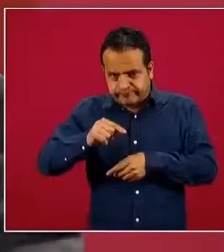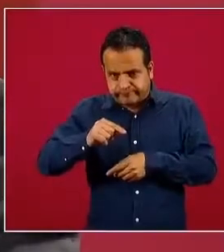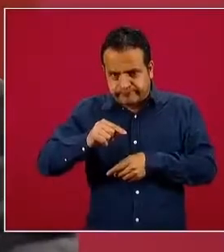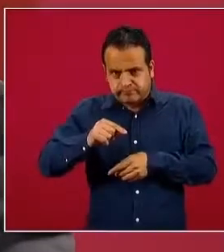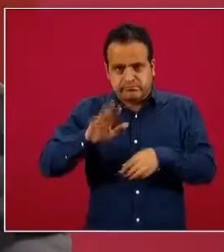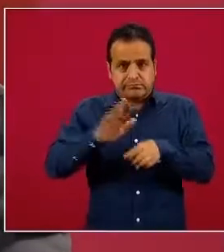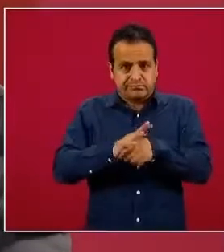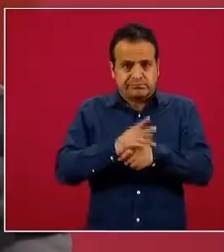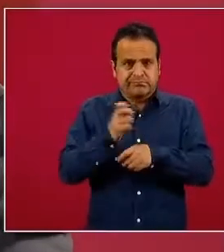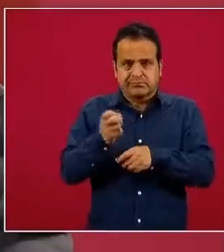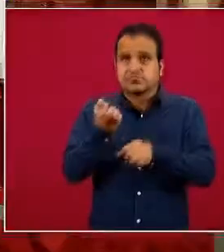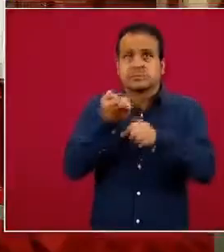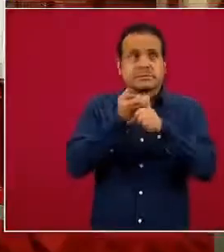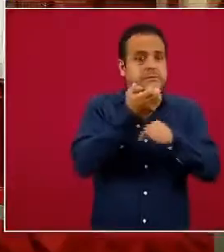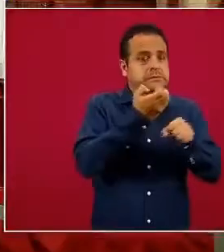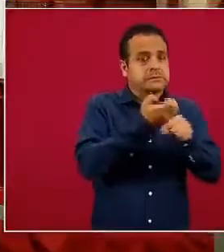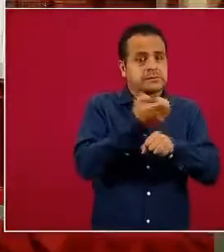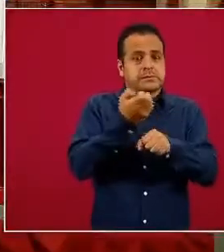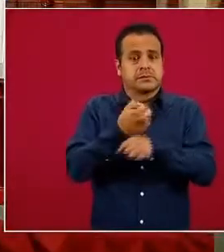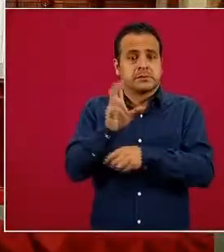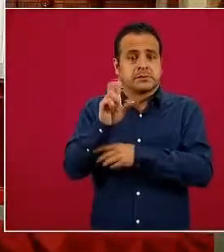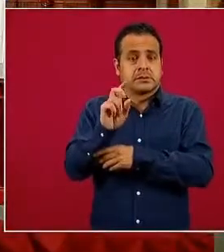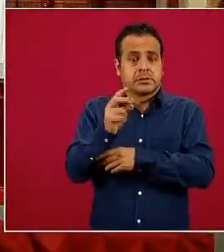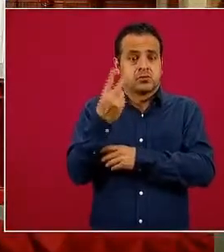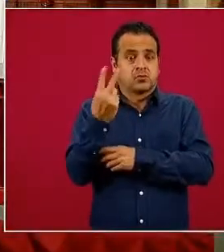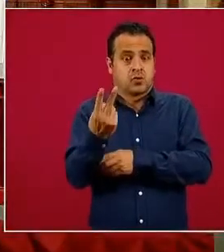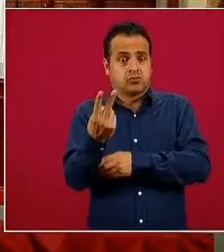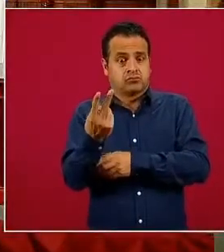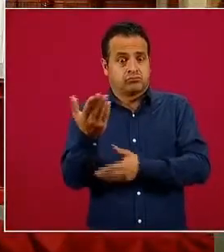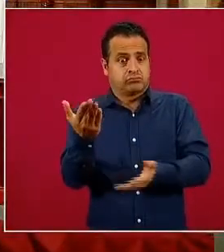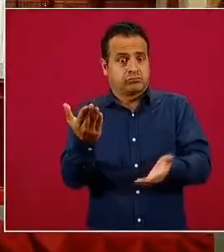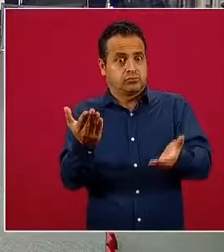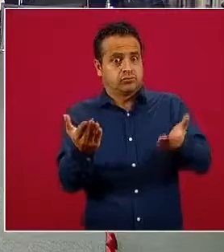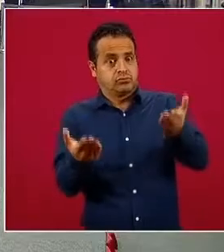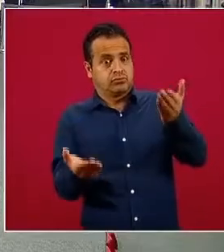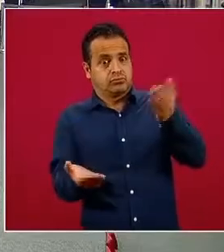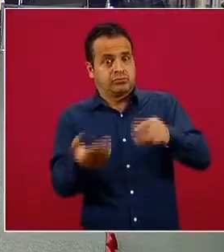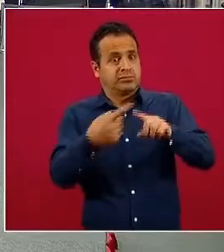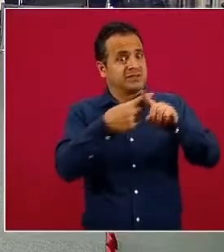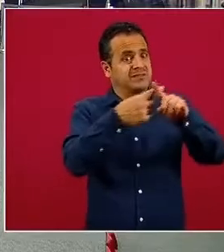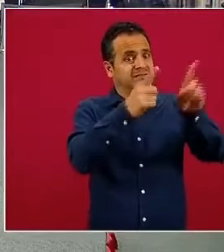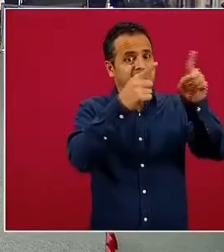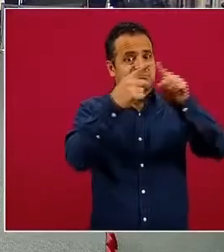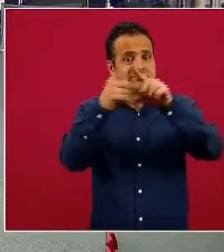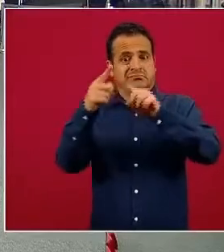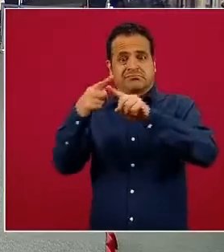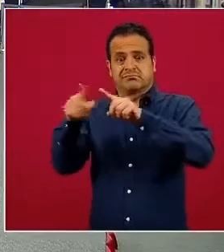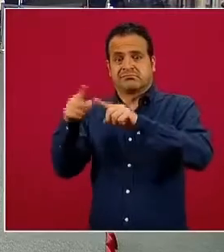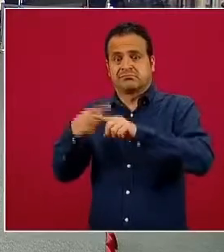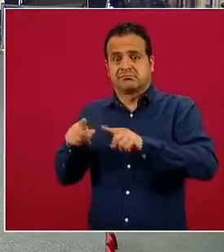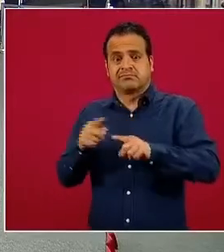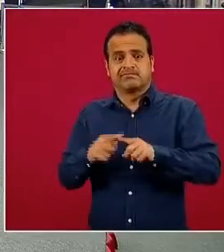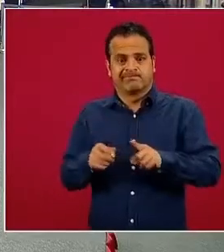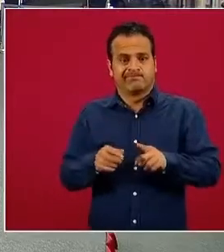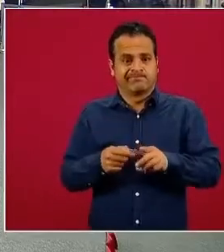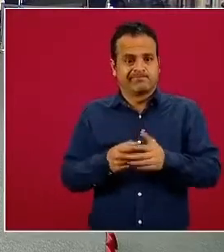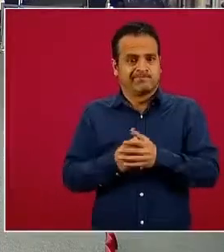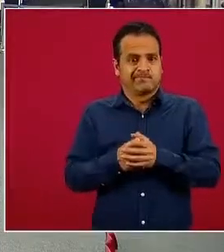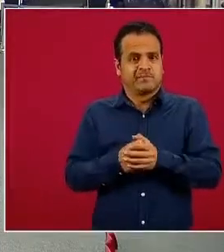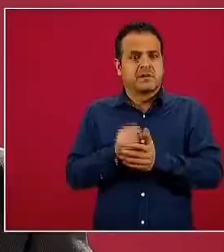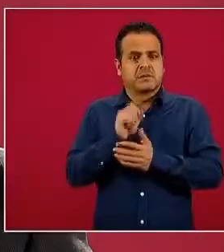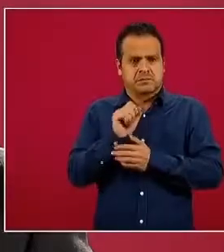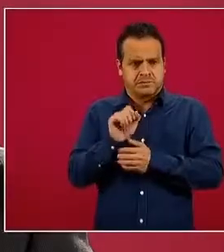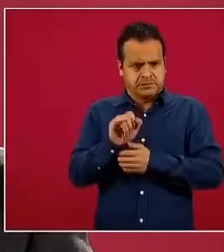en distinta magnitud. Y esto nos ha llevado a que, aunque conservamos los ejercicios de predicción,